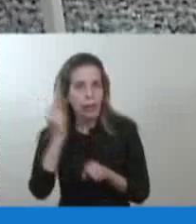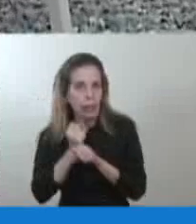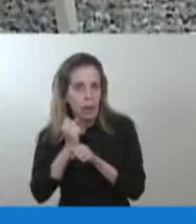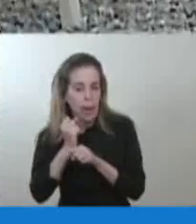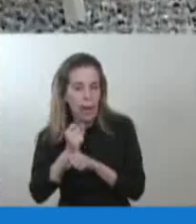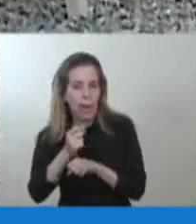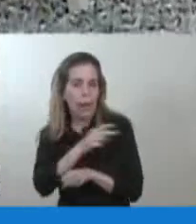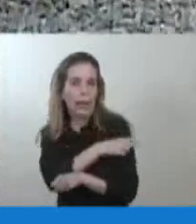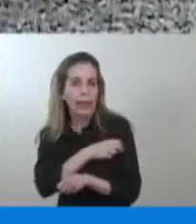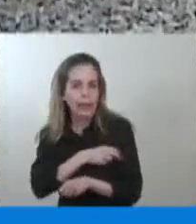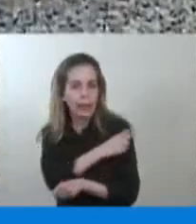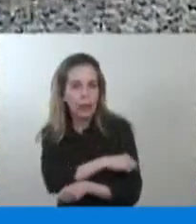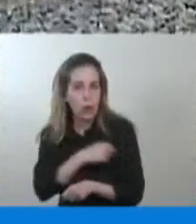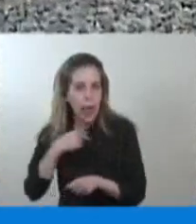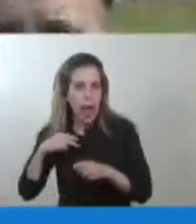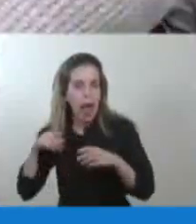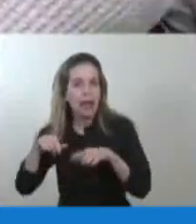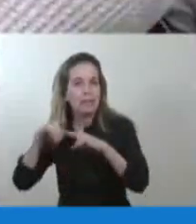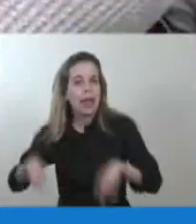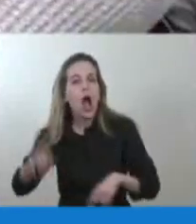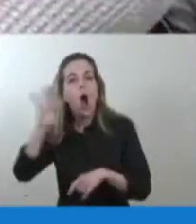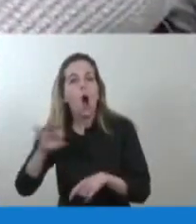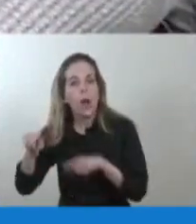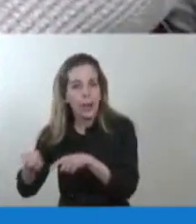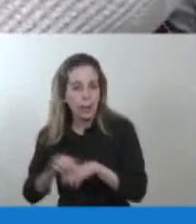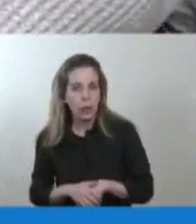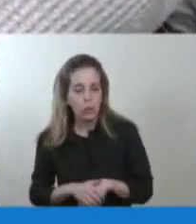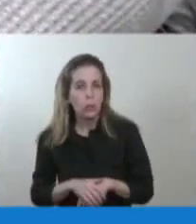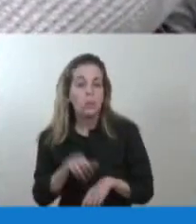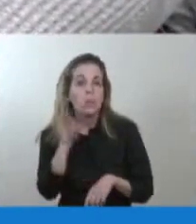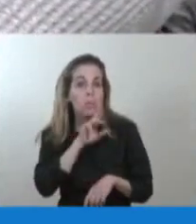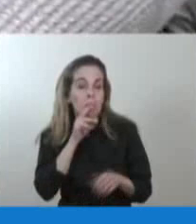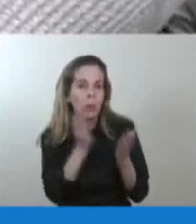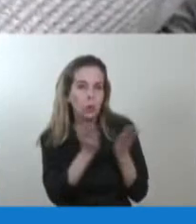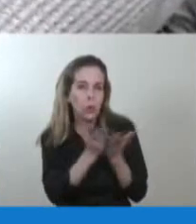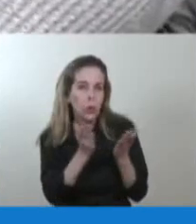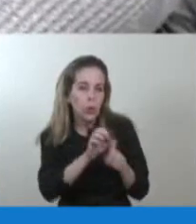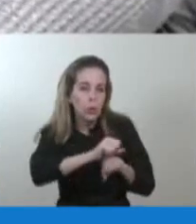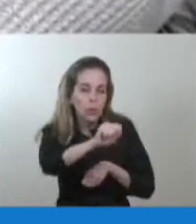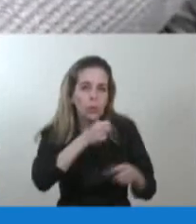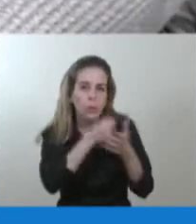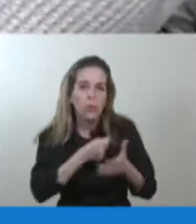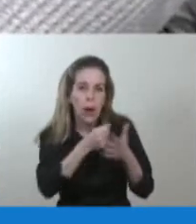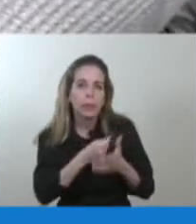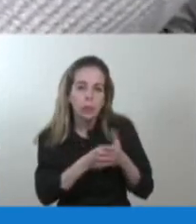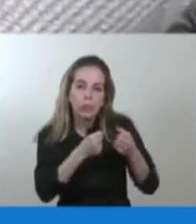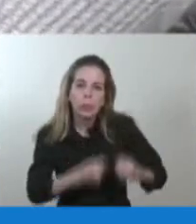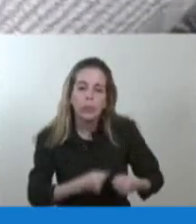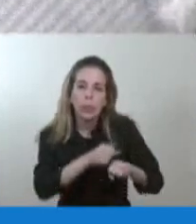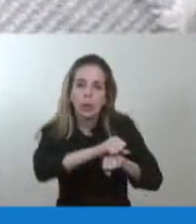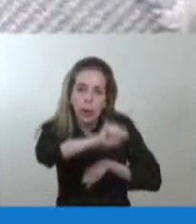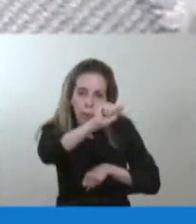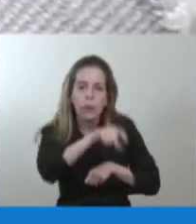seguridad en la quinta de olivos terminó sus estudios con muchísimo esfuerzo construyó